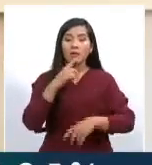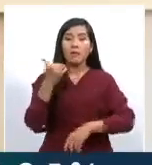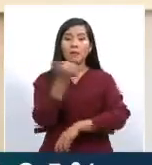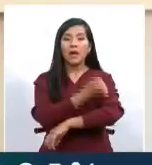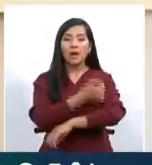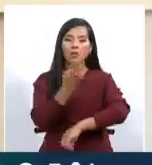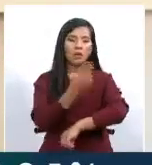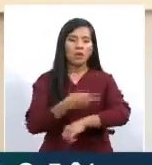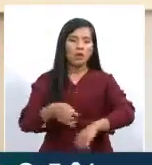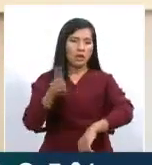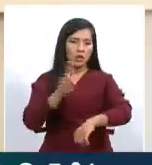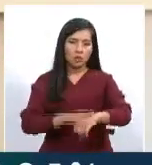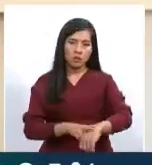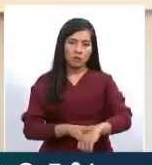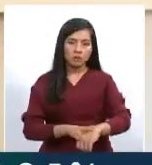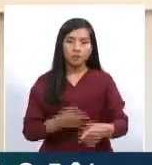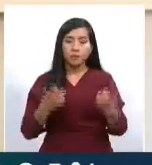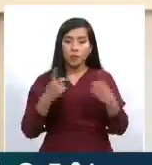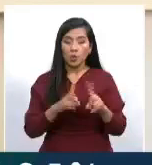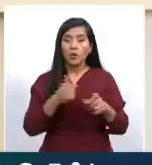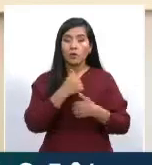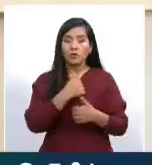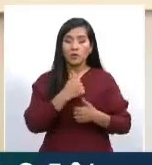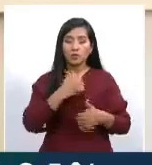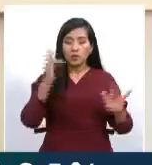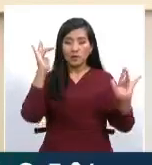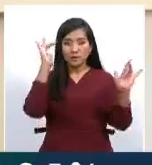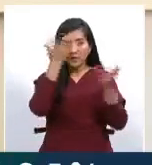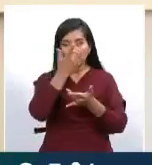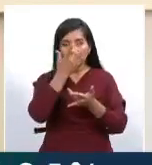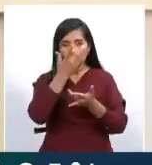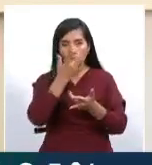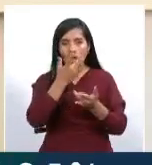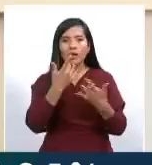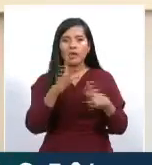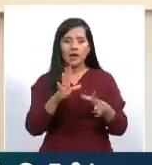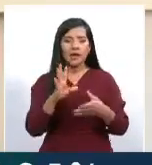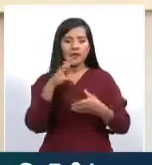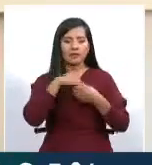natural. Cuando uno se enferma, uno